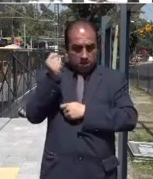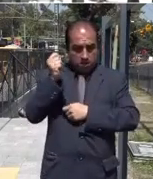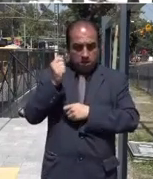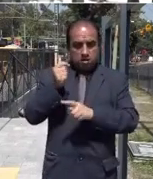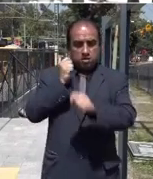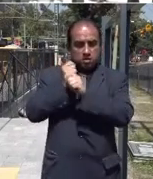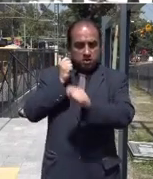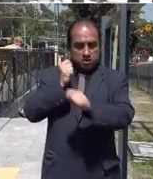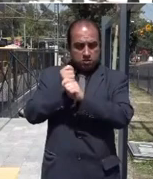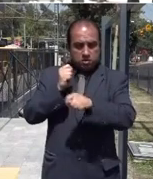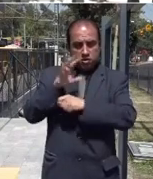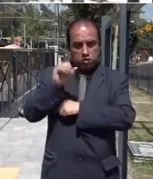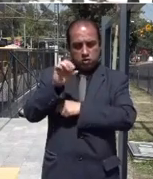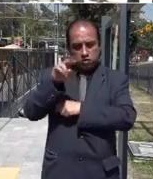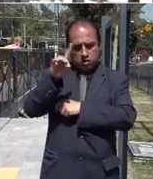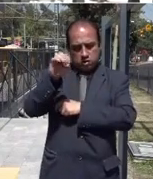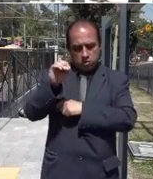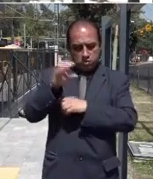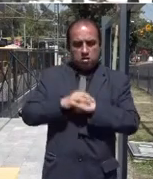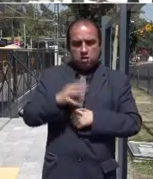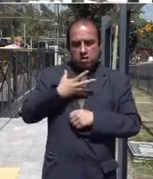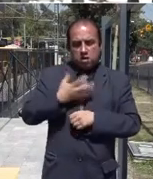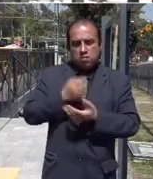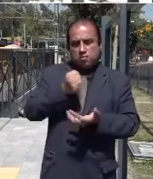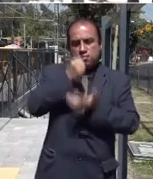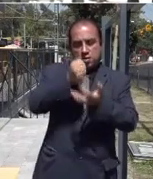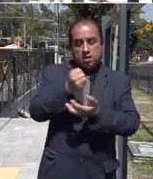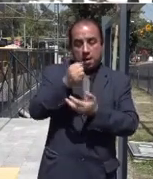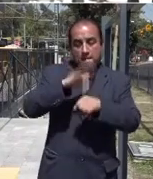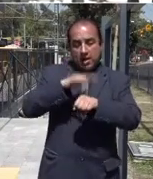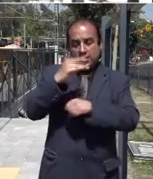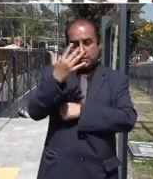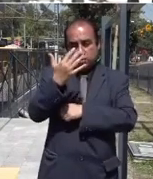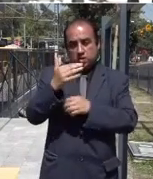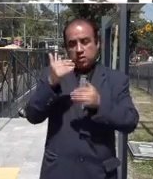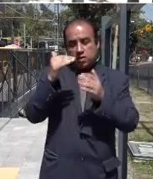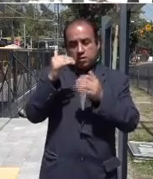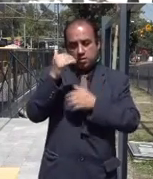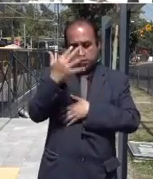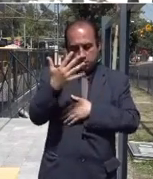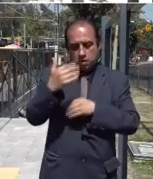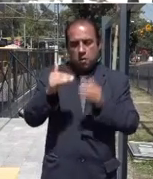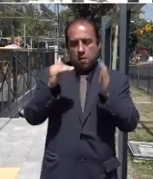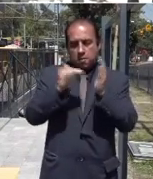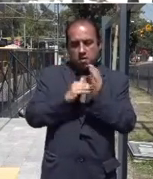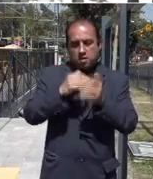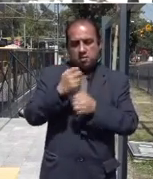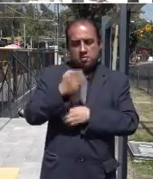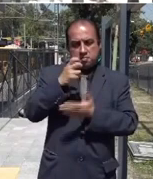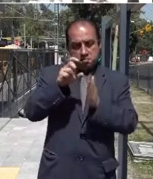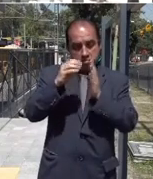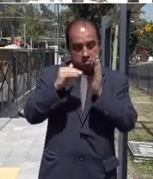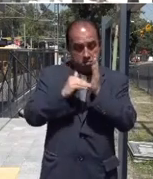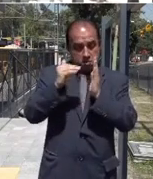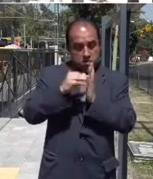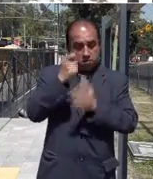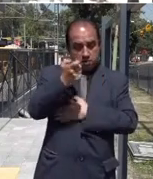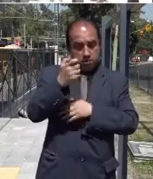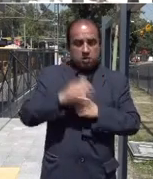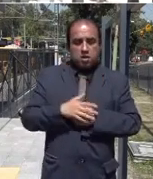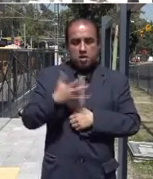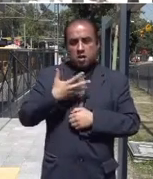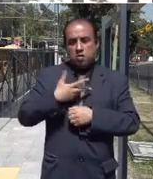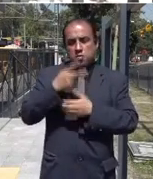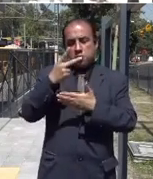transporte concesionado, probablemente de una inversión de más de 55 mil millones de pesos en lo que llevamos programado, más